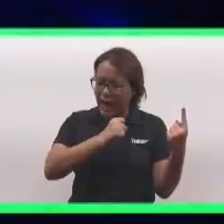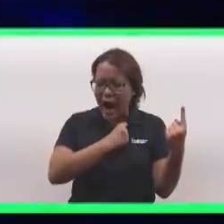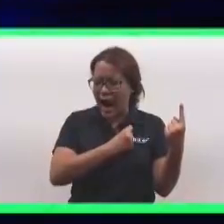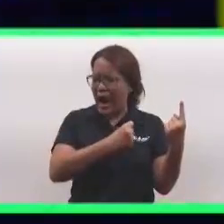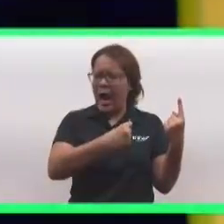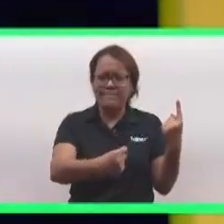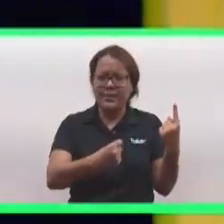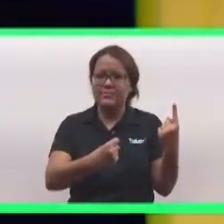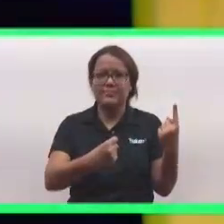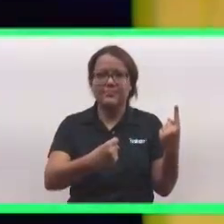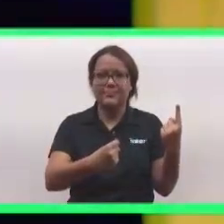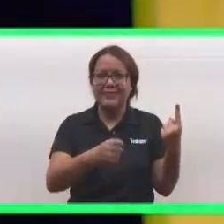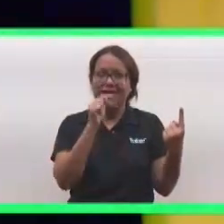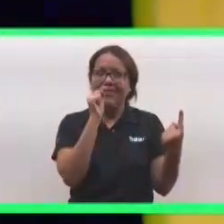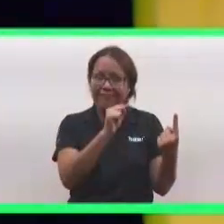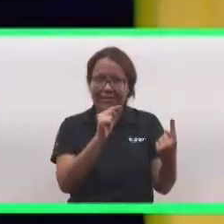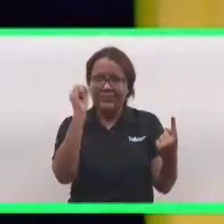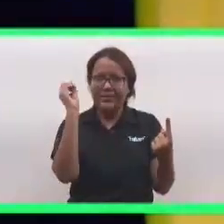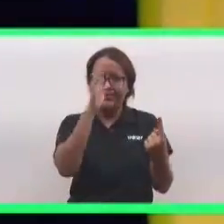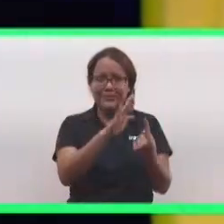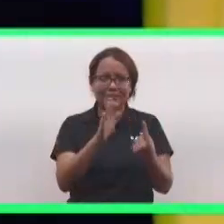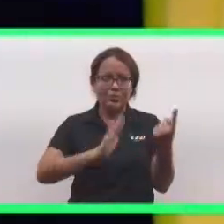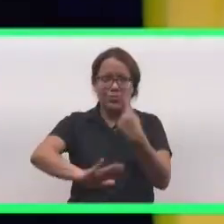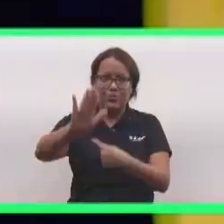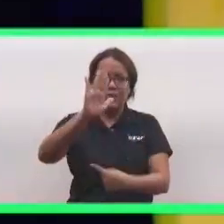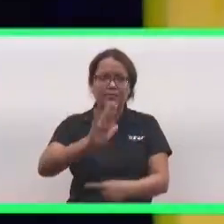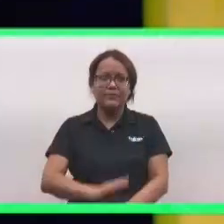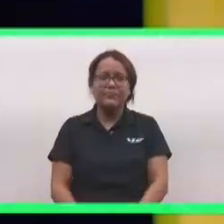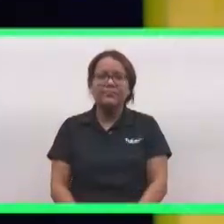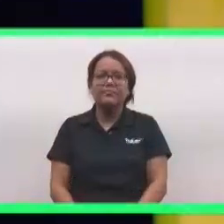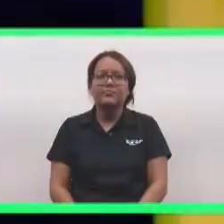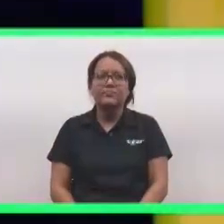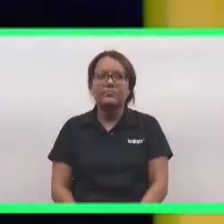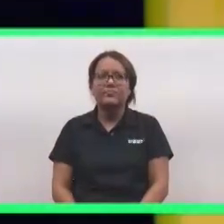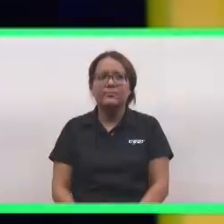los deleites jamás prosperará.